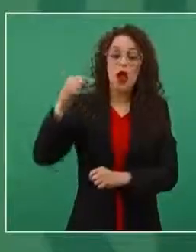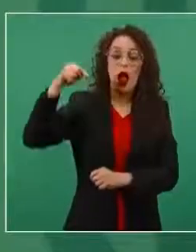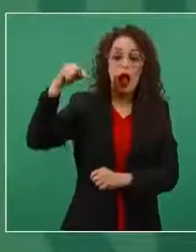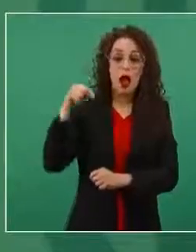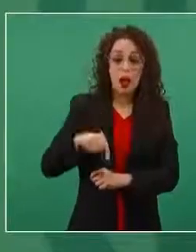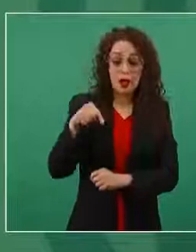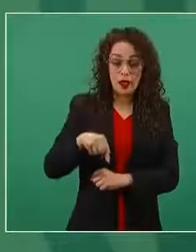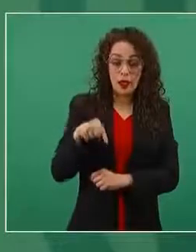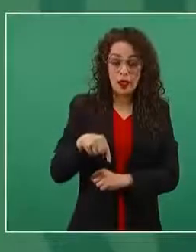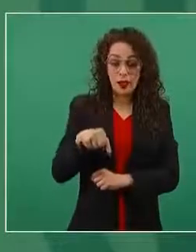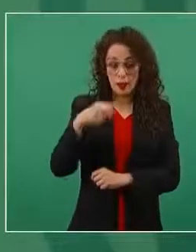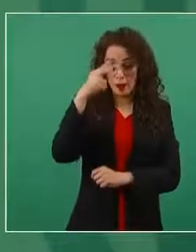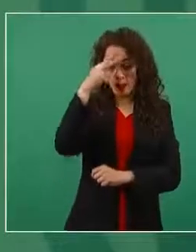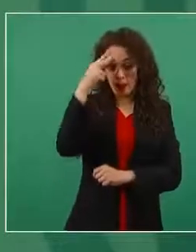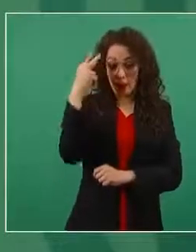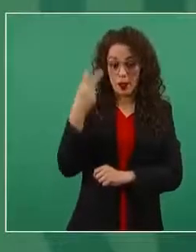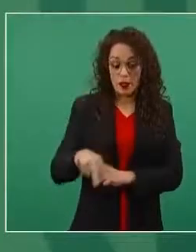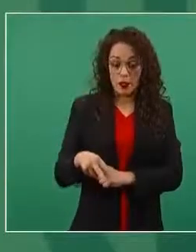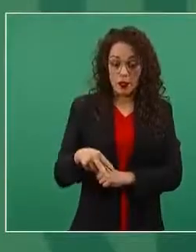ya hay